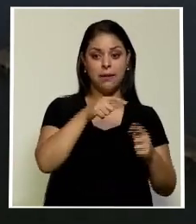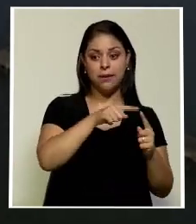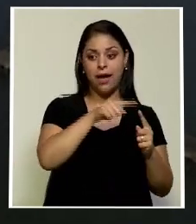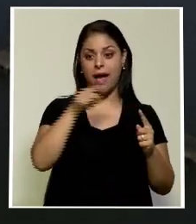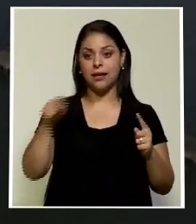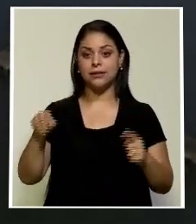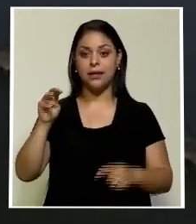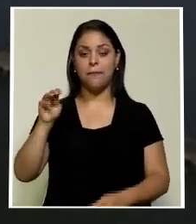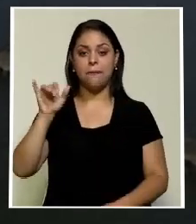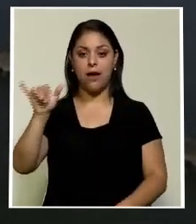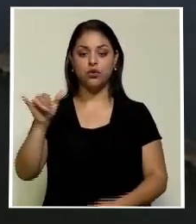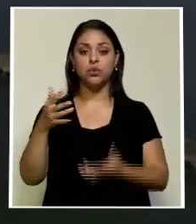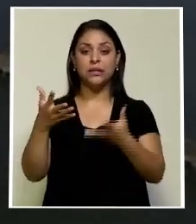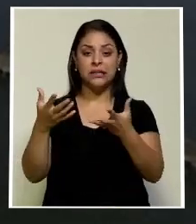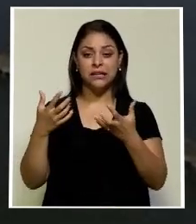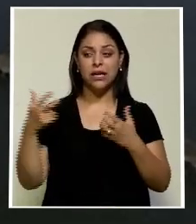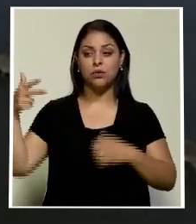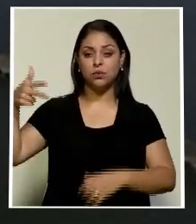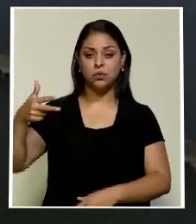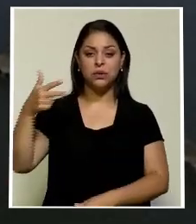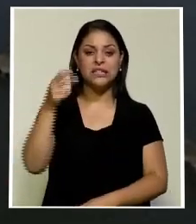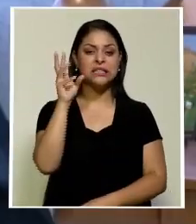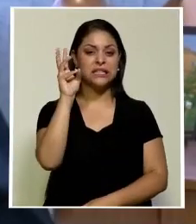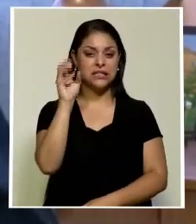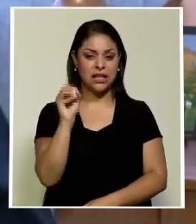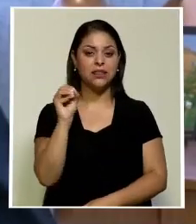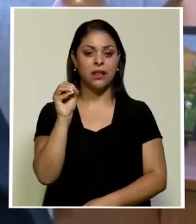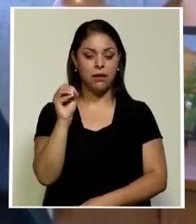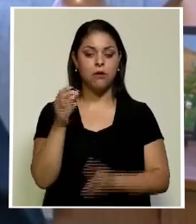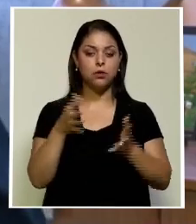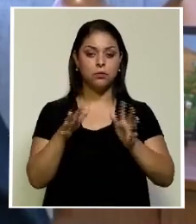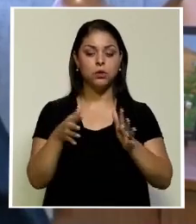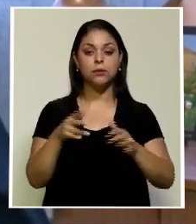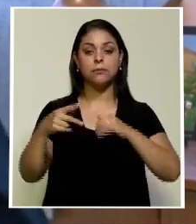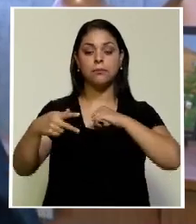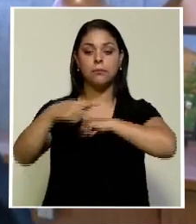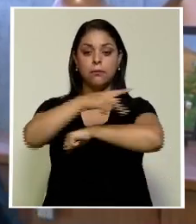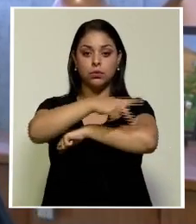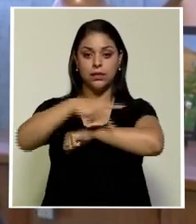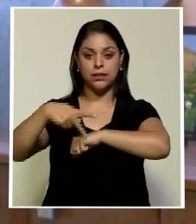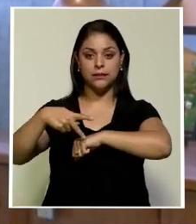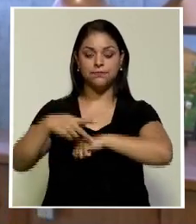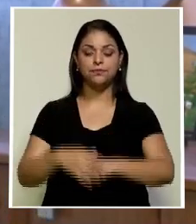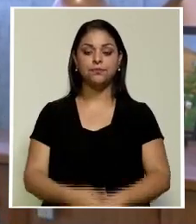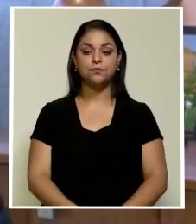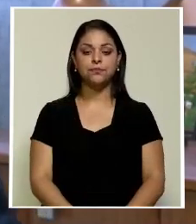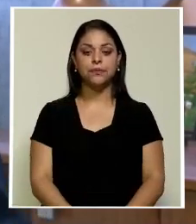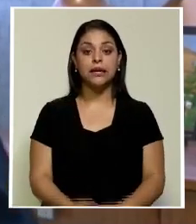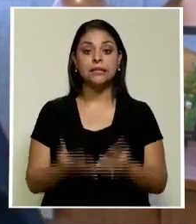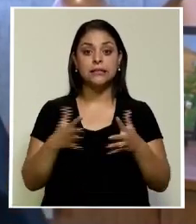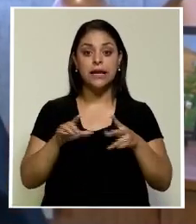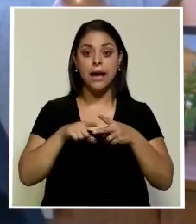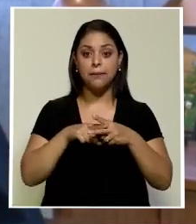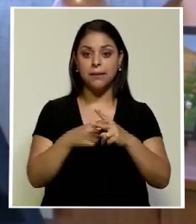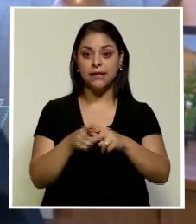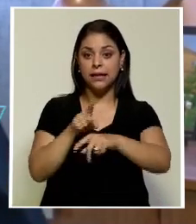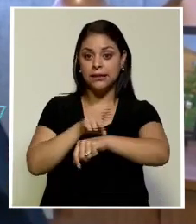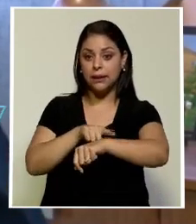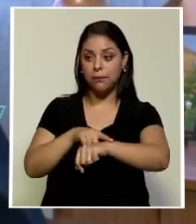se espera el arribo de al menos 60 cruceros en Punta Arenas. Ya comienza la temporada con más o